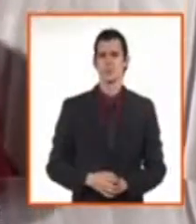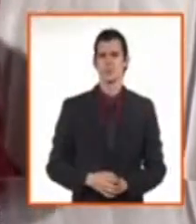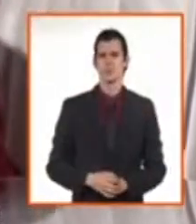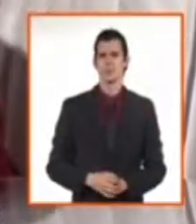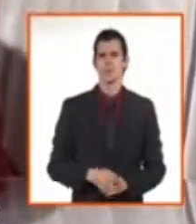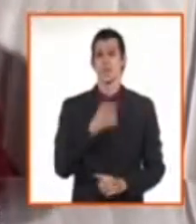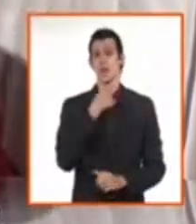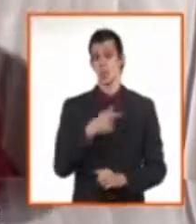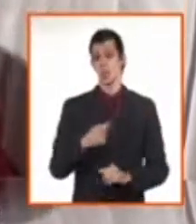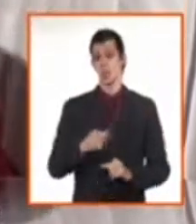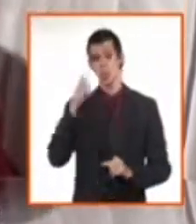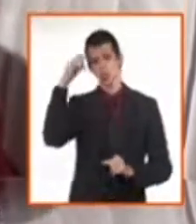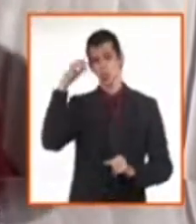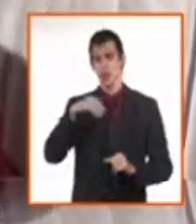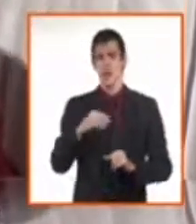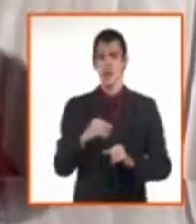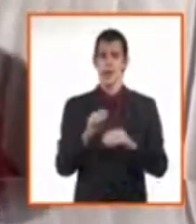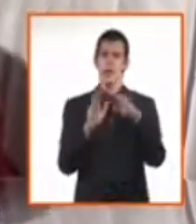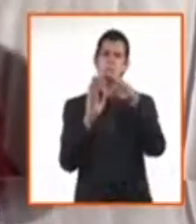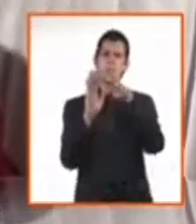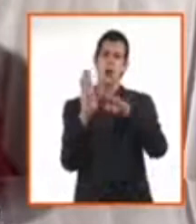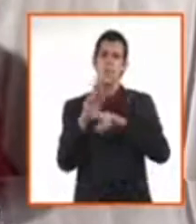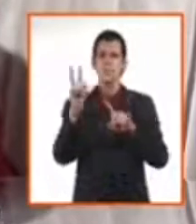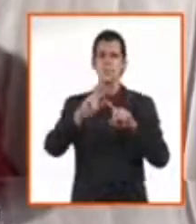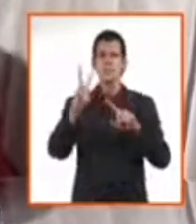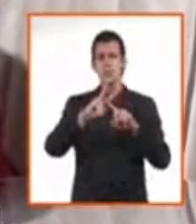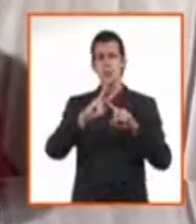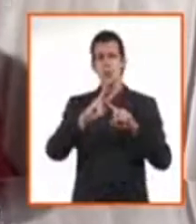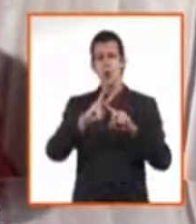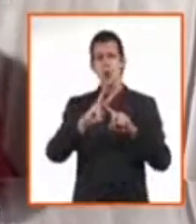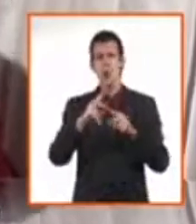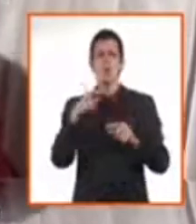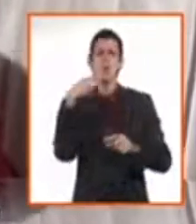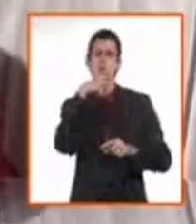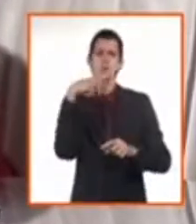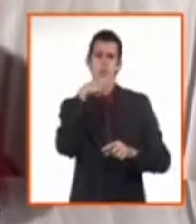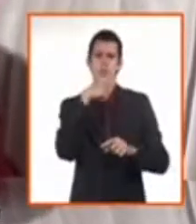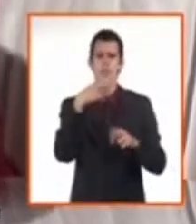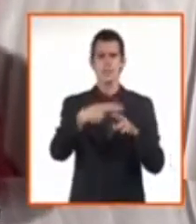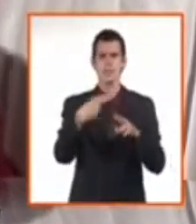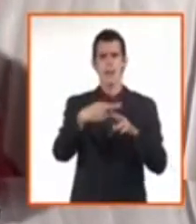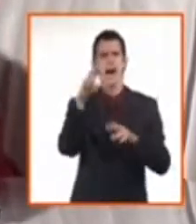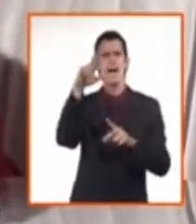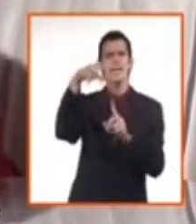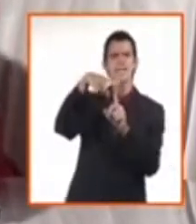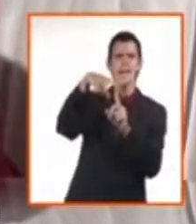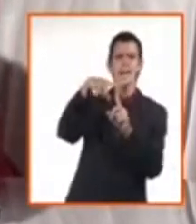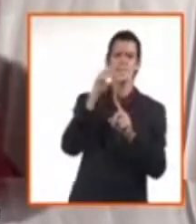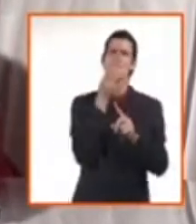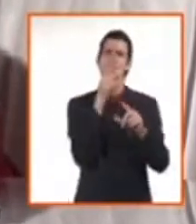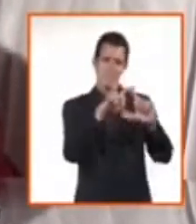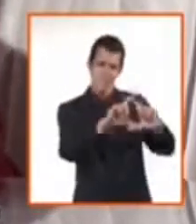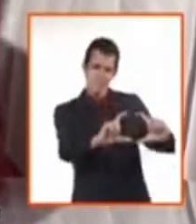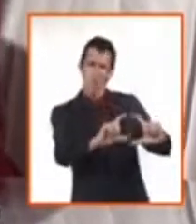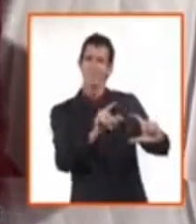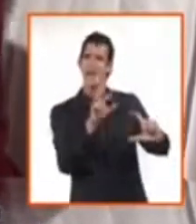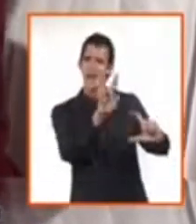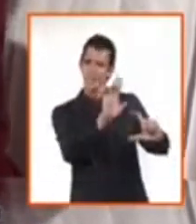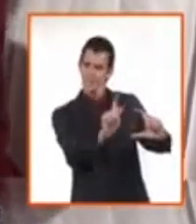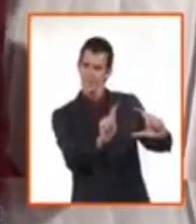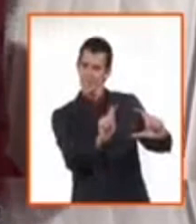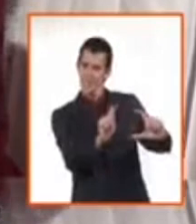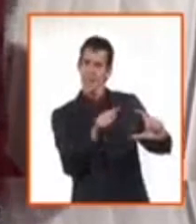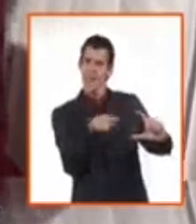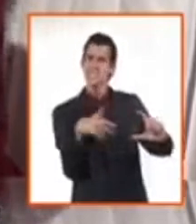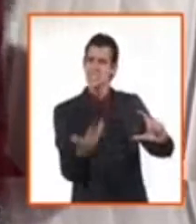trabajos no con el caso de eeuu pero por ejemplo los aborígenes de canadá de los que nos habló el presidente